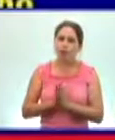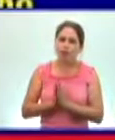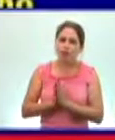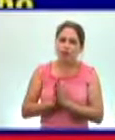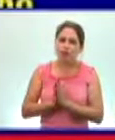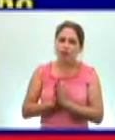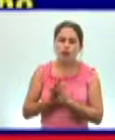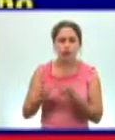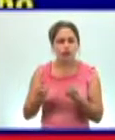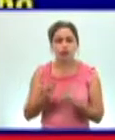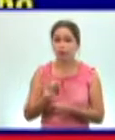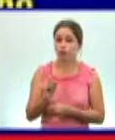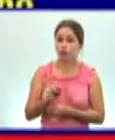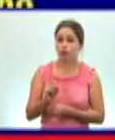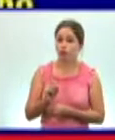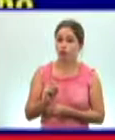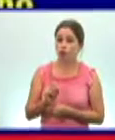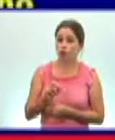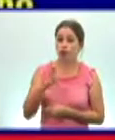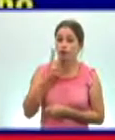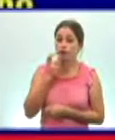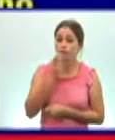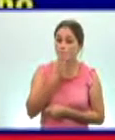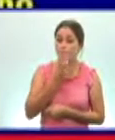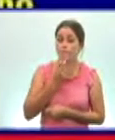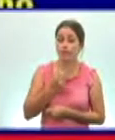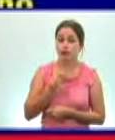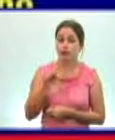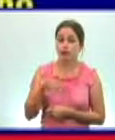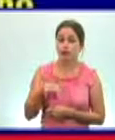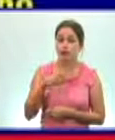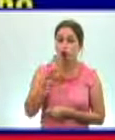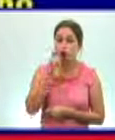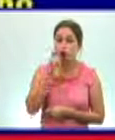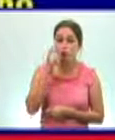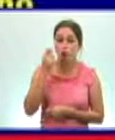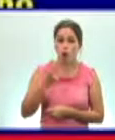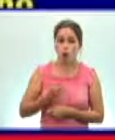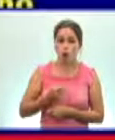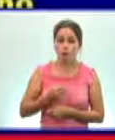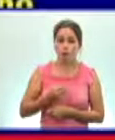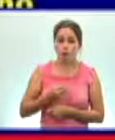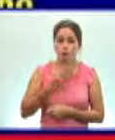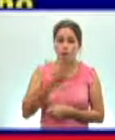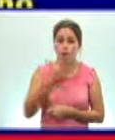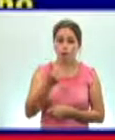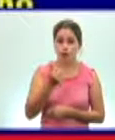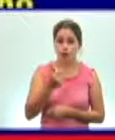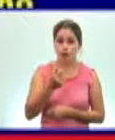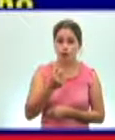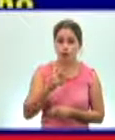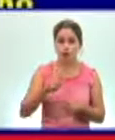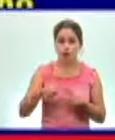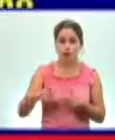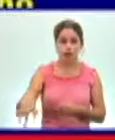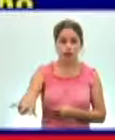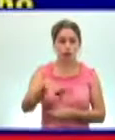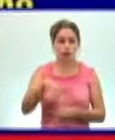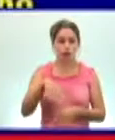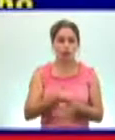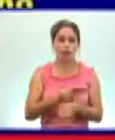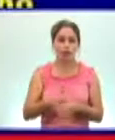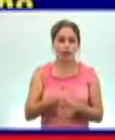mendigan. ¿Es que Martí es un hombre ambivalente? No, es que los contextos son diferentes. Martí enfoca